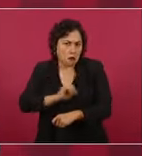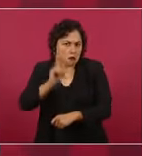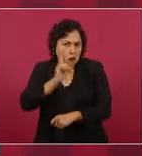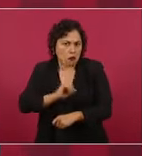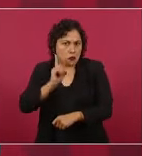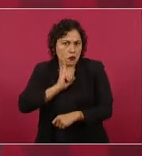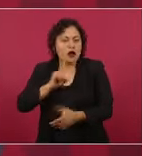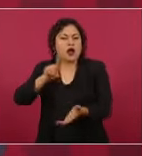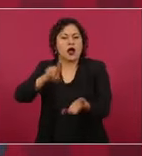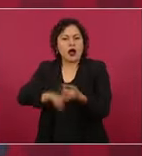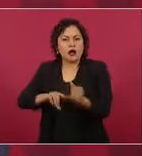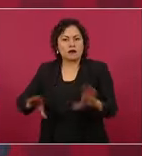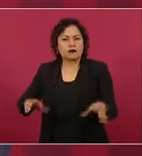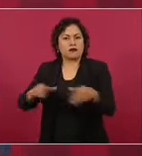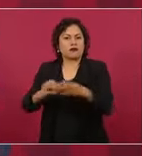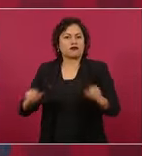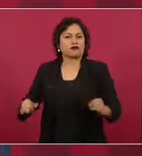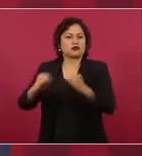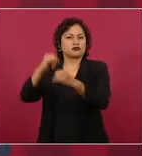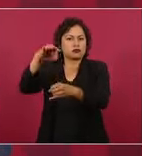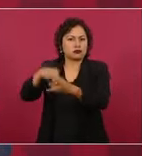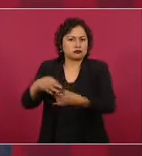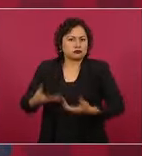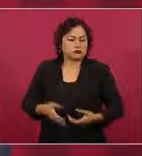del organismo electoral.